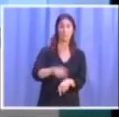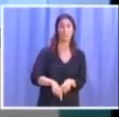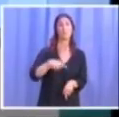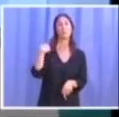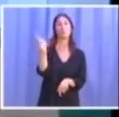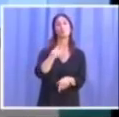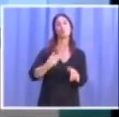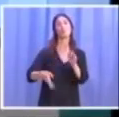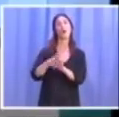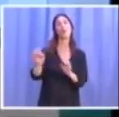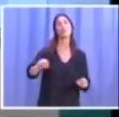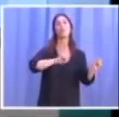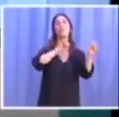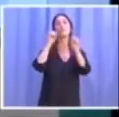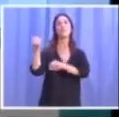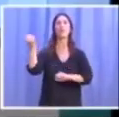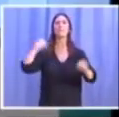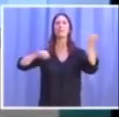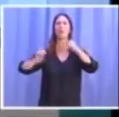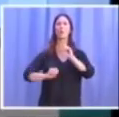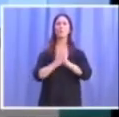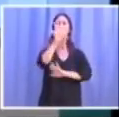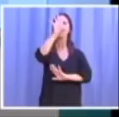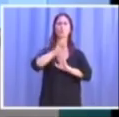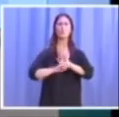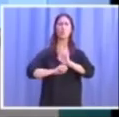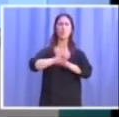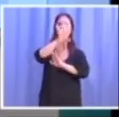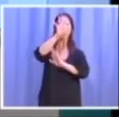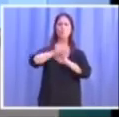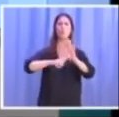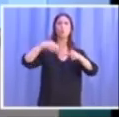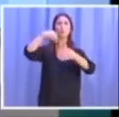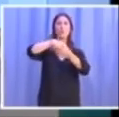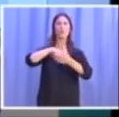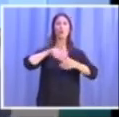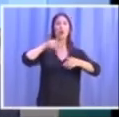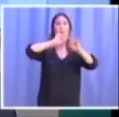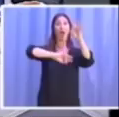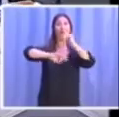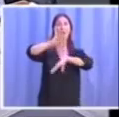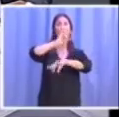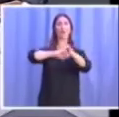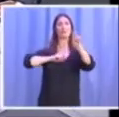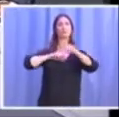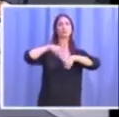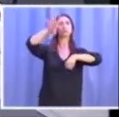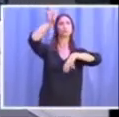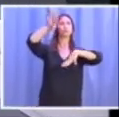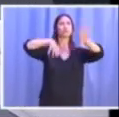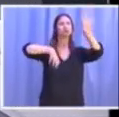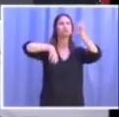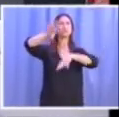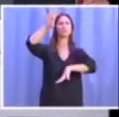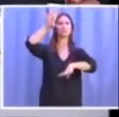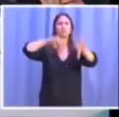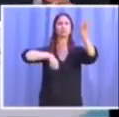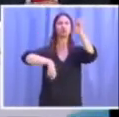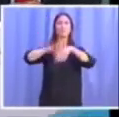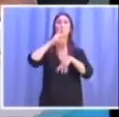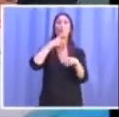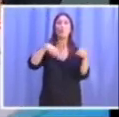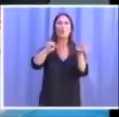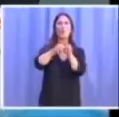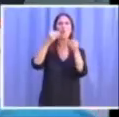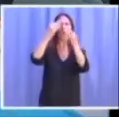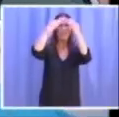vamos a defender un espectáculo de luz y sonido proyectado desde el Albaicín para nuestro principal monumento. Pero si es que se cumple la ley de patrimonio. ¿Cómo hace